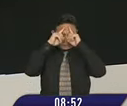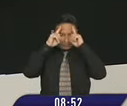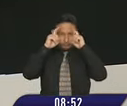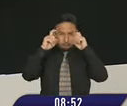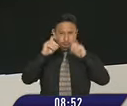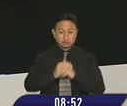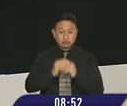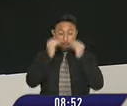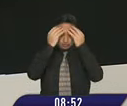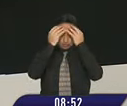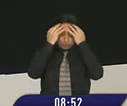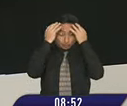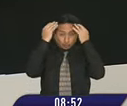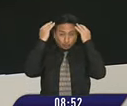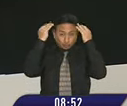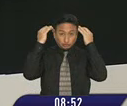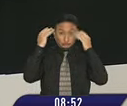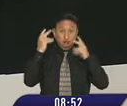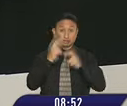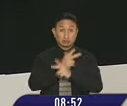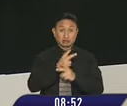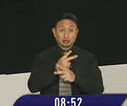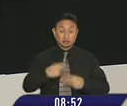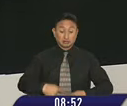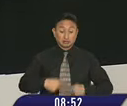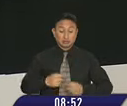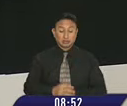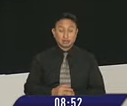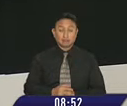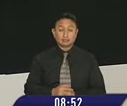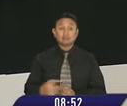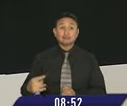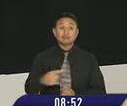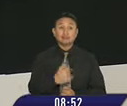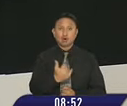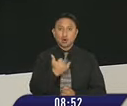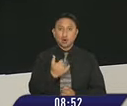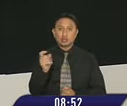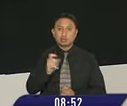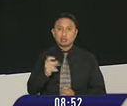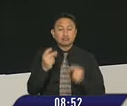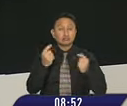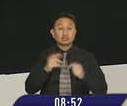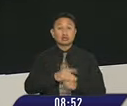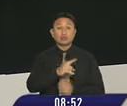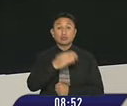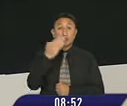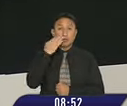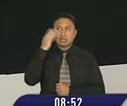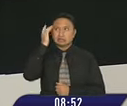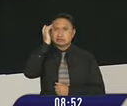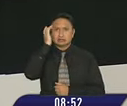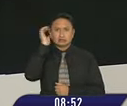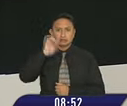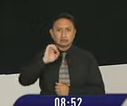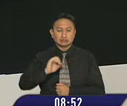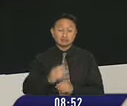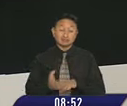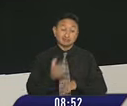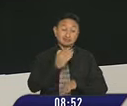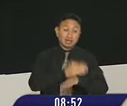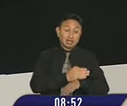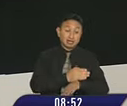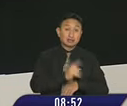que se expanda al cerebro, poniendo en riesgo su vida. En una carrera contrarreloj, su madre desesperada, quien hace poco perdió